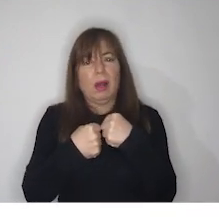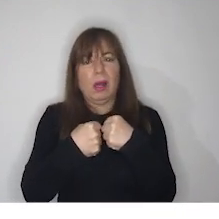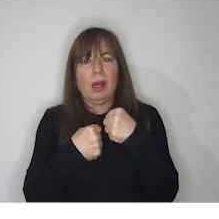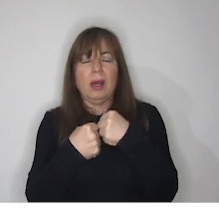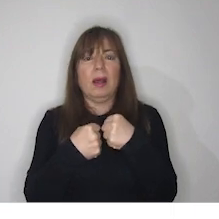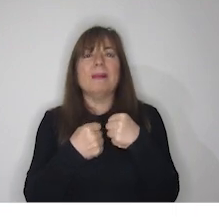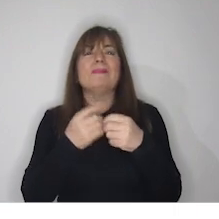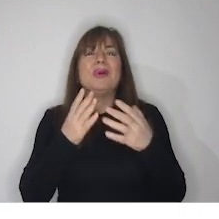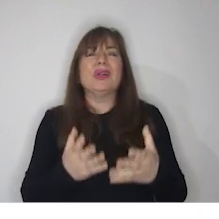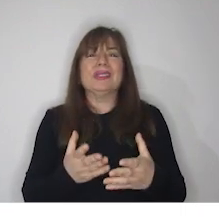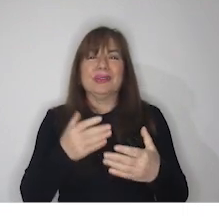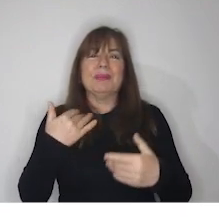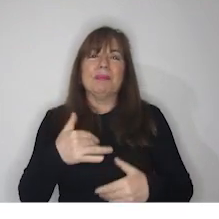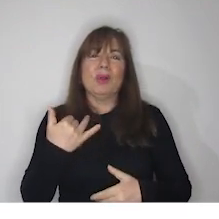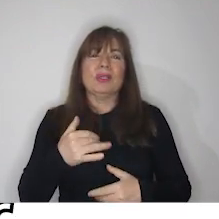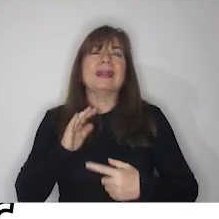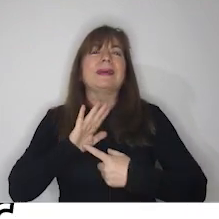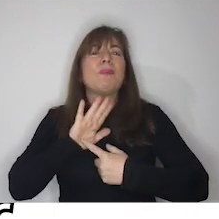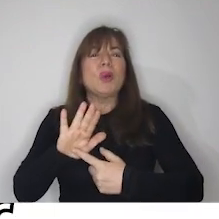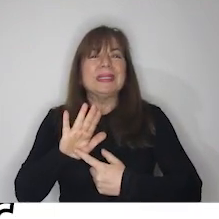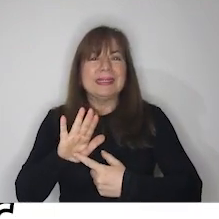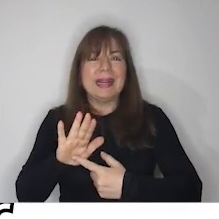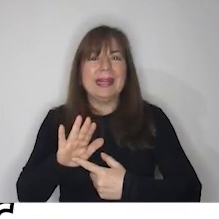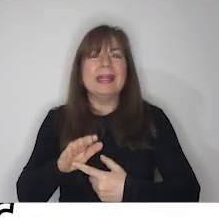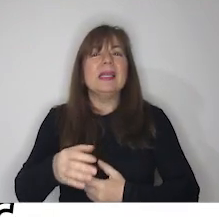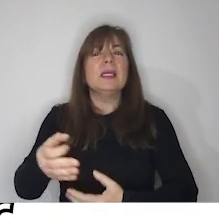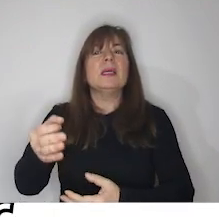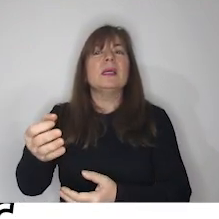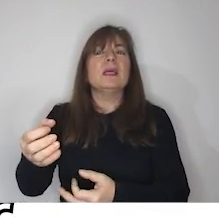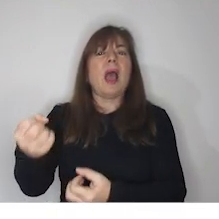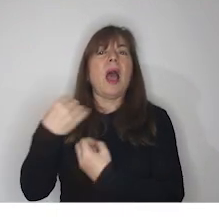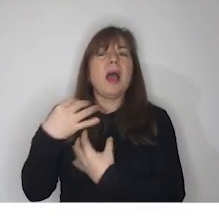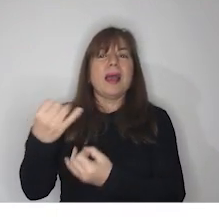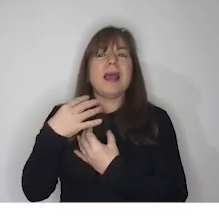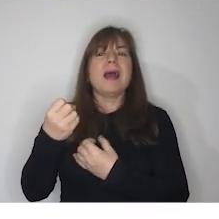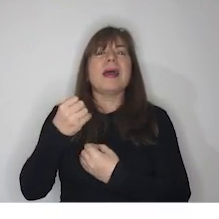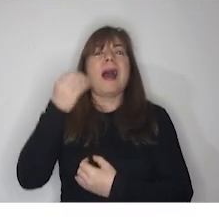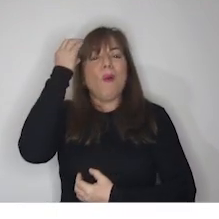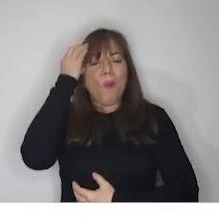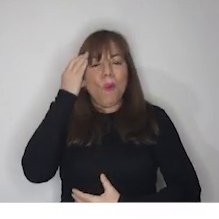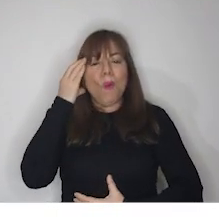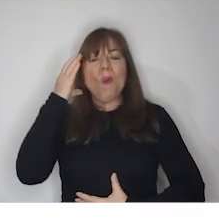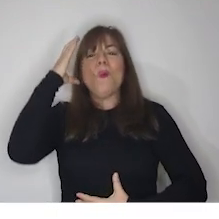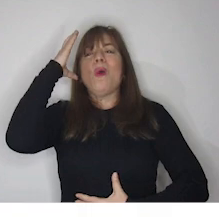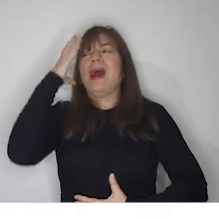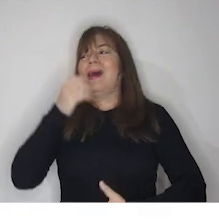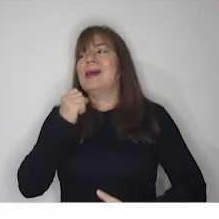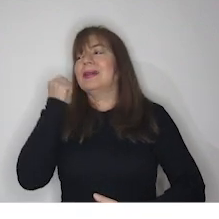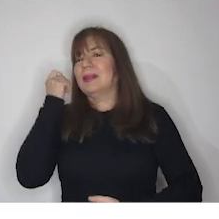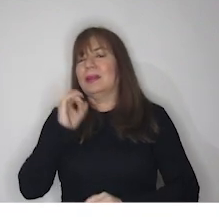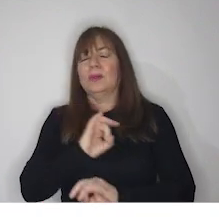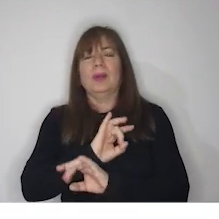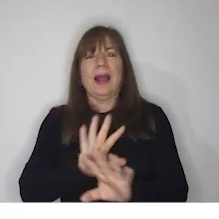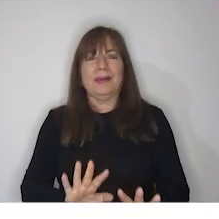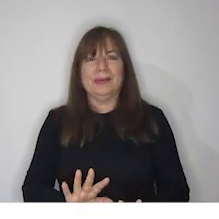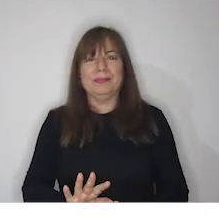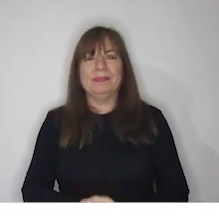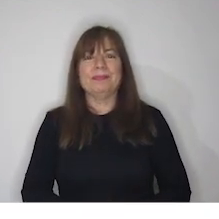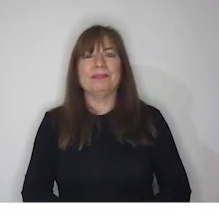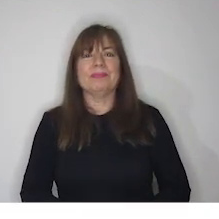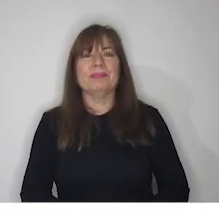es importante que se visibilicen y puedan adquirir recomendaciones que puedan ser útiles o por lo menos entender qué le pasa al cuerpo.